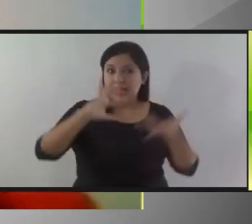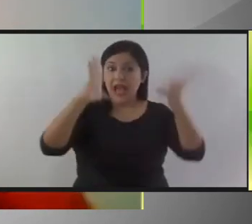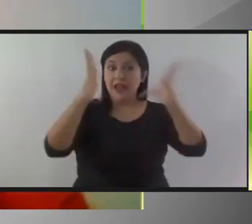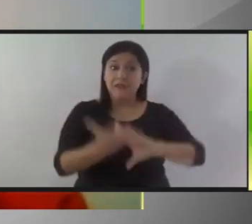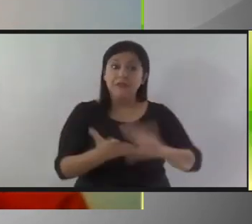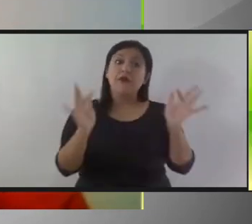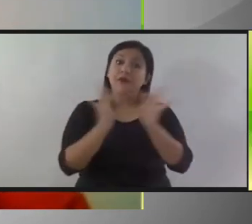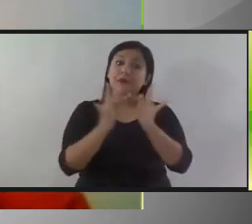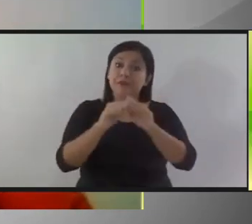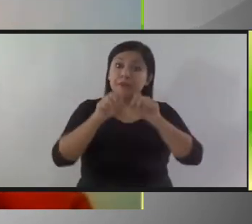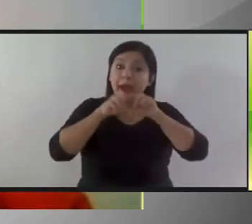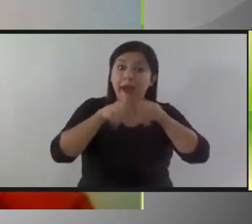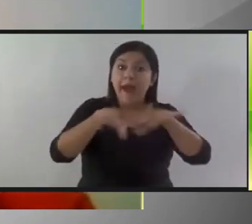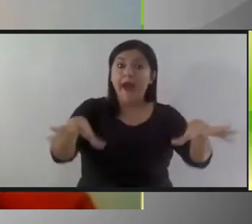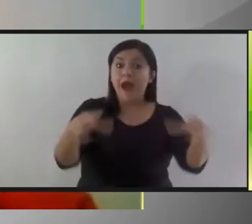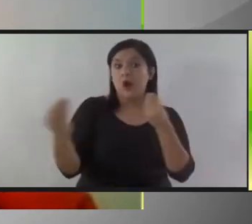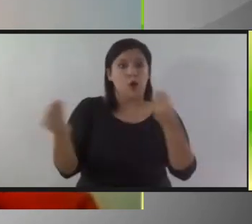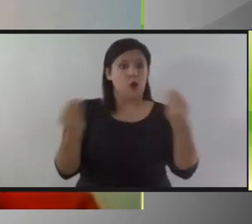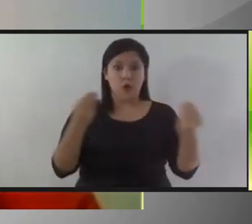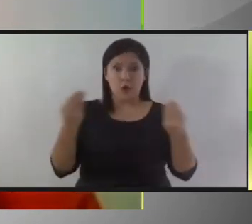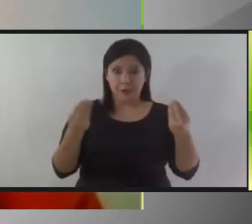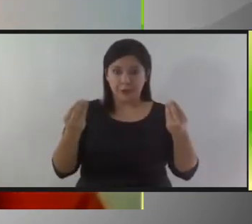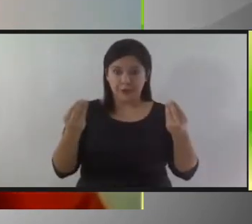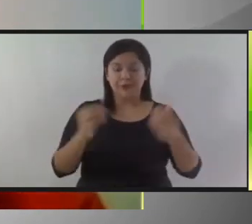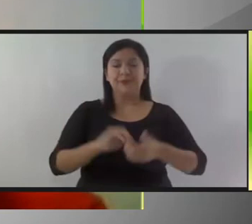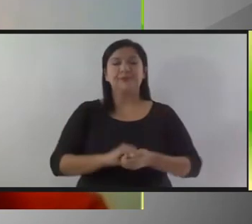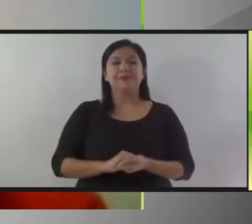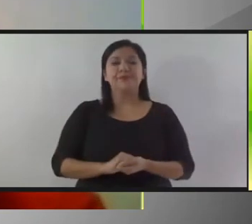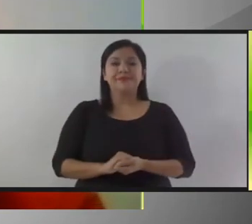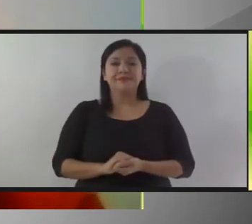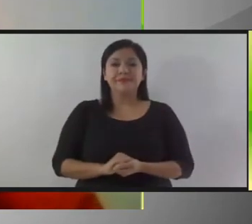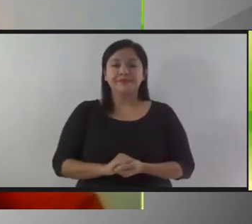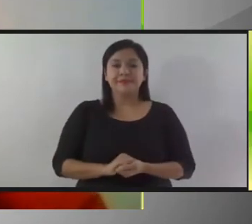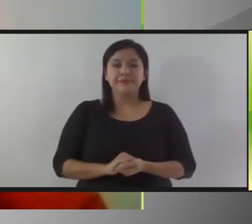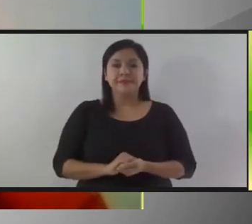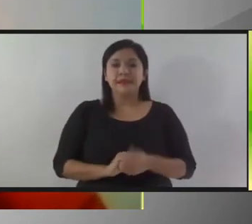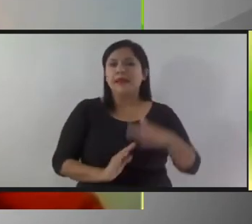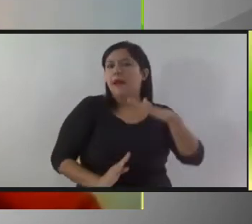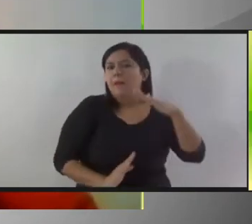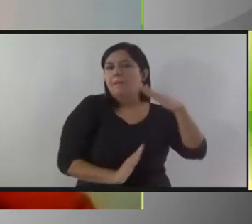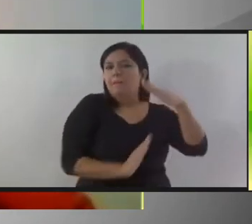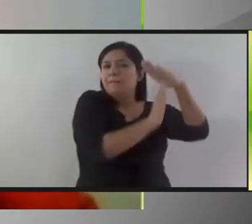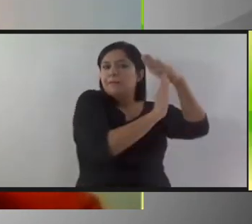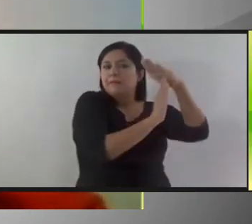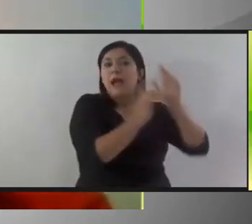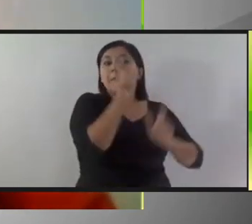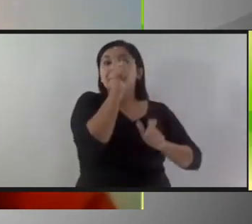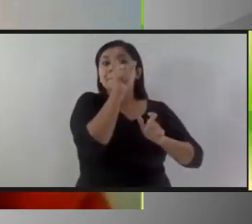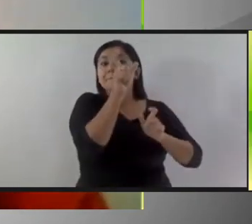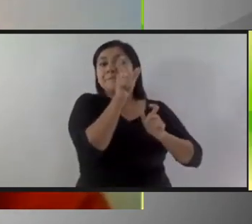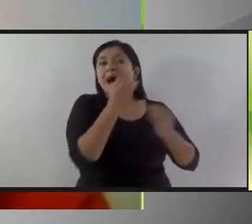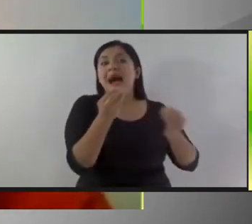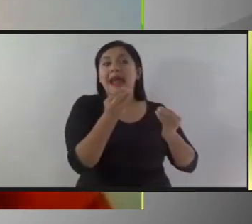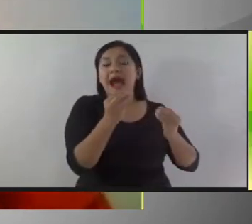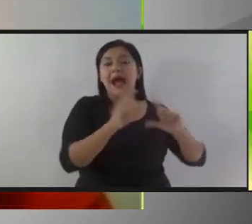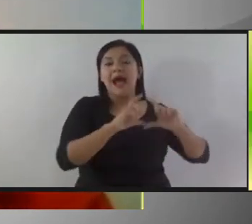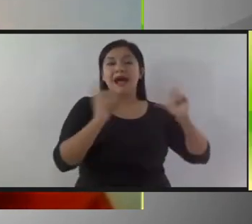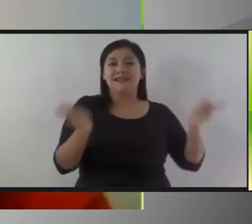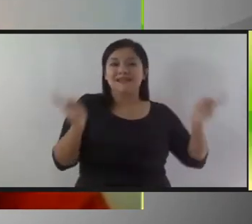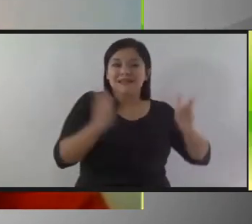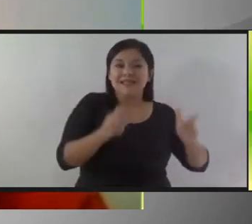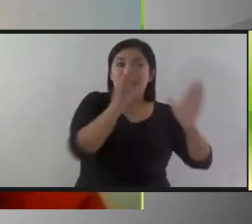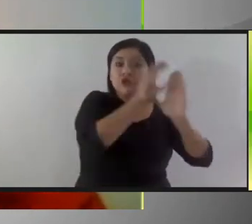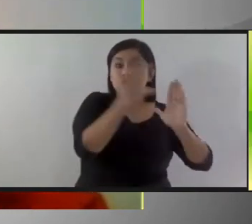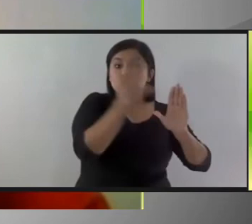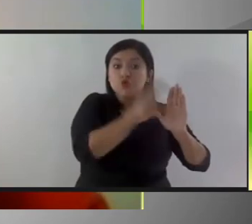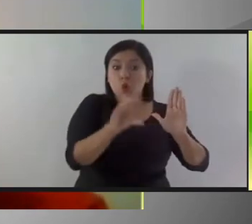la que llevaremos a cabo esta transmisión. Hemos dado prioridad para el ingreso a la sala de Zoom a